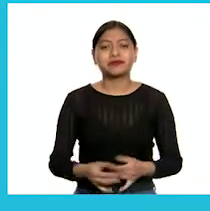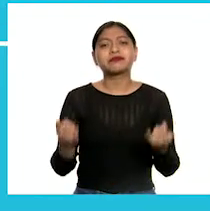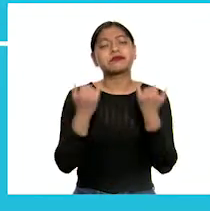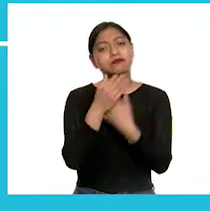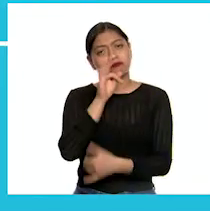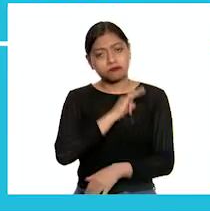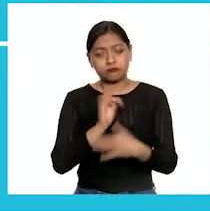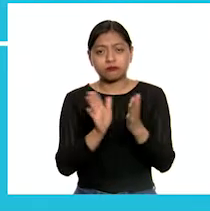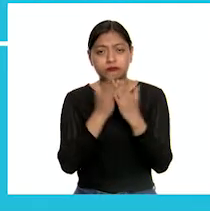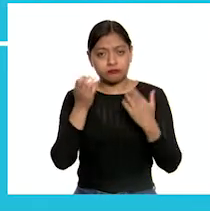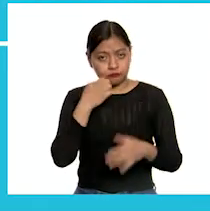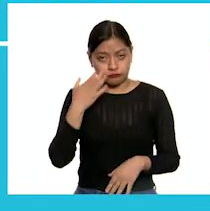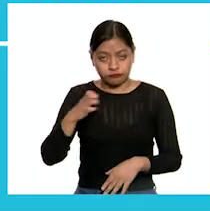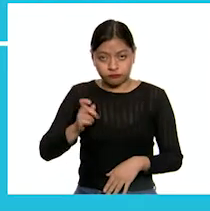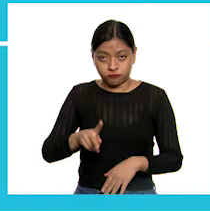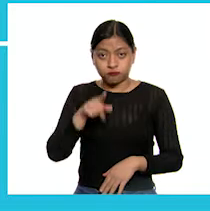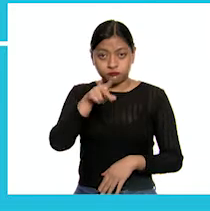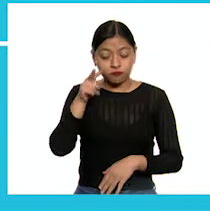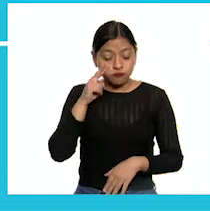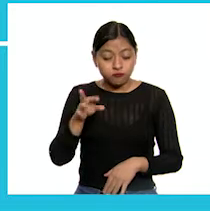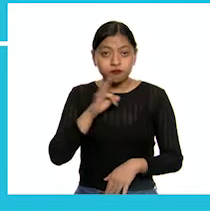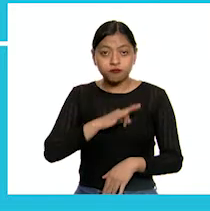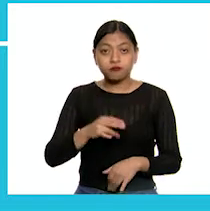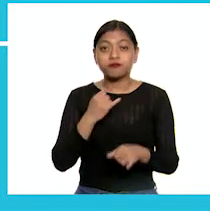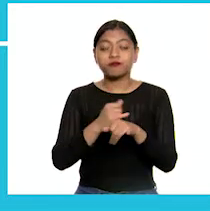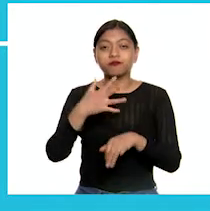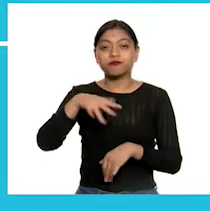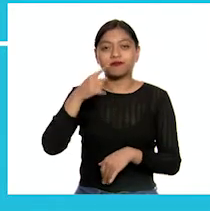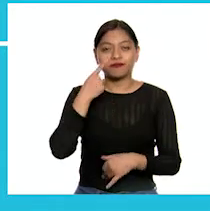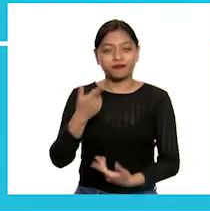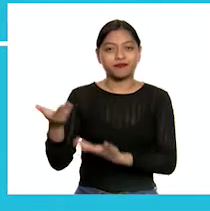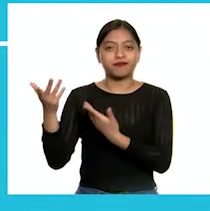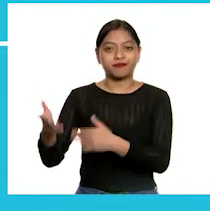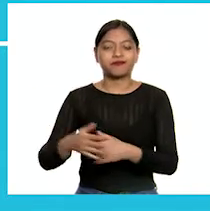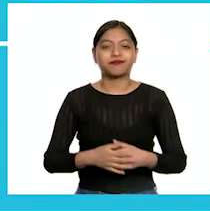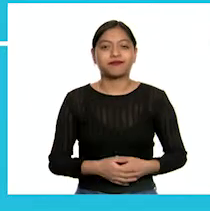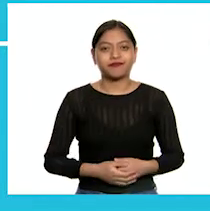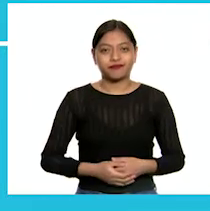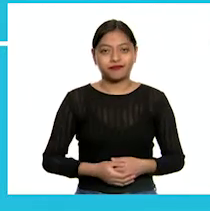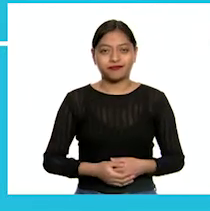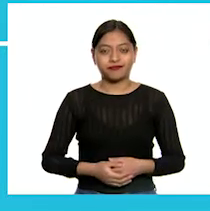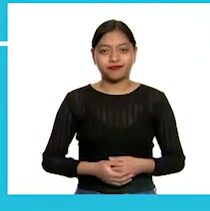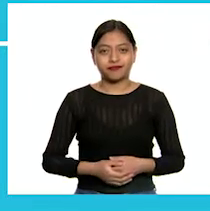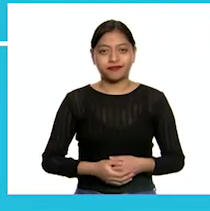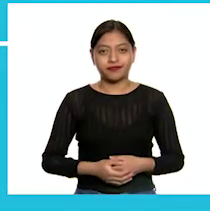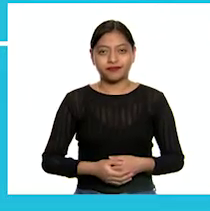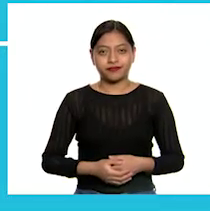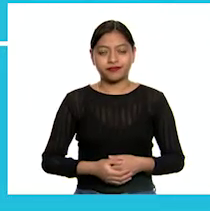También puedes encontrar los libros de texto en la página conaliteg.sep.gov.mx.